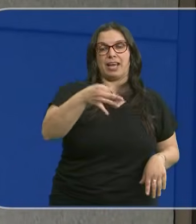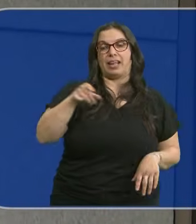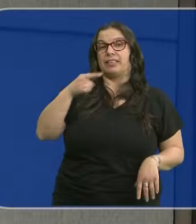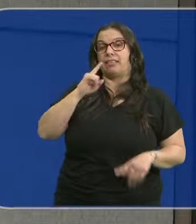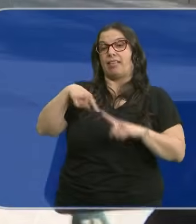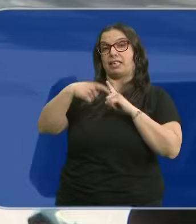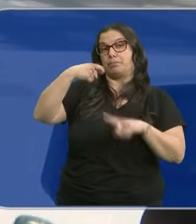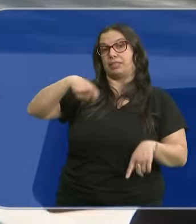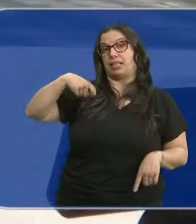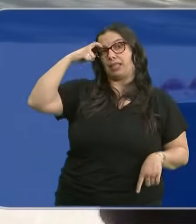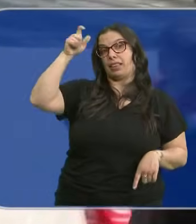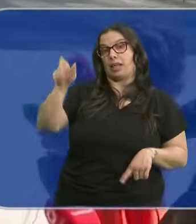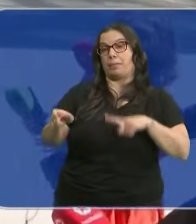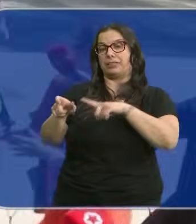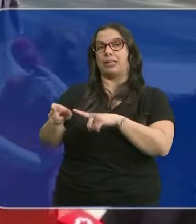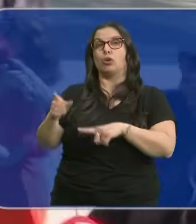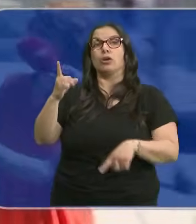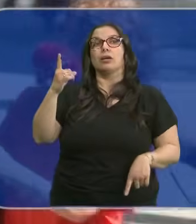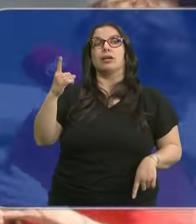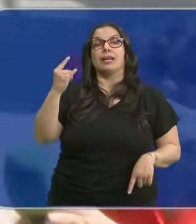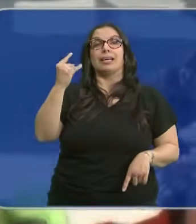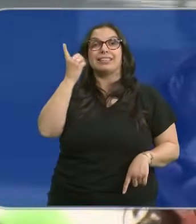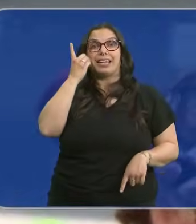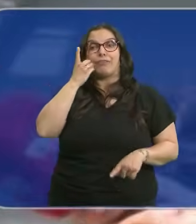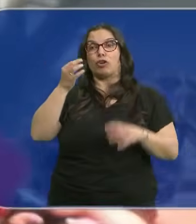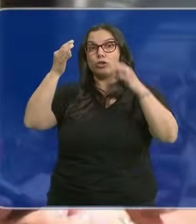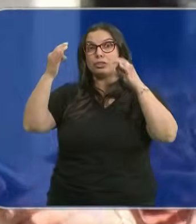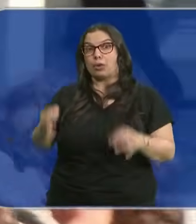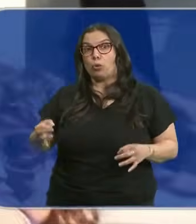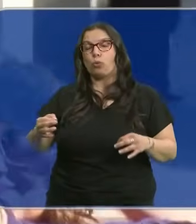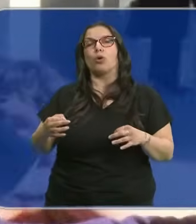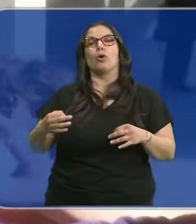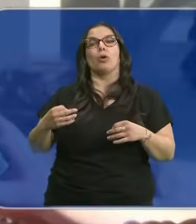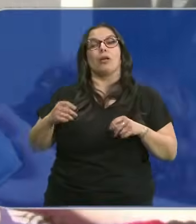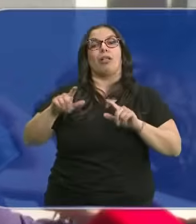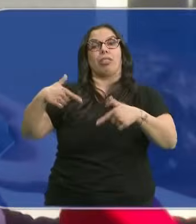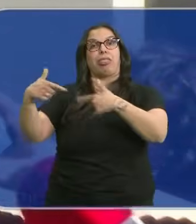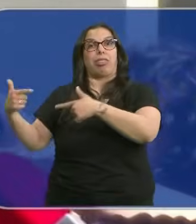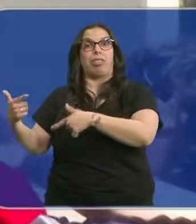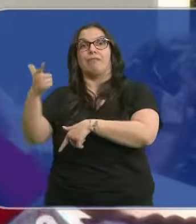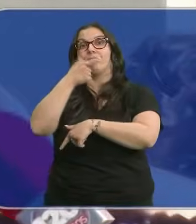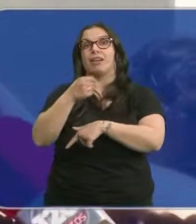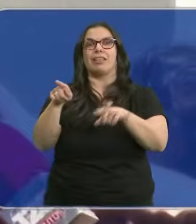que el expresidente usaba los mismos teléfonos seguros desechables que un guardia civil entregaba al resto de esta trama.